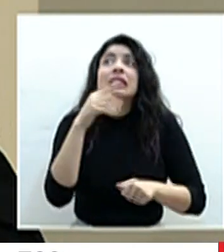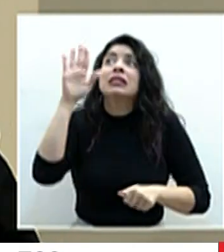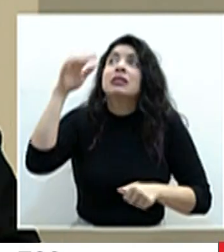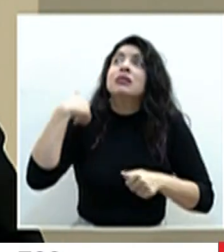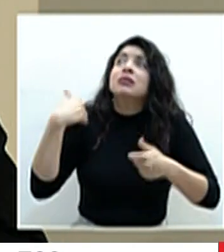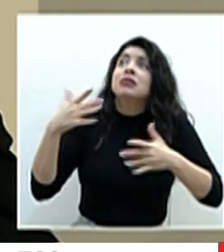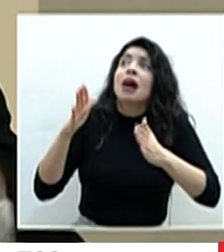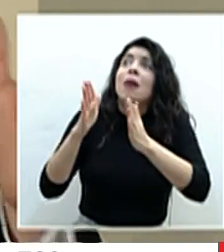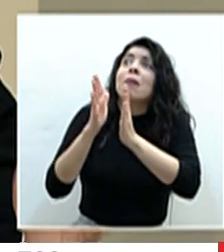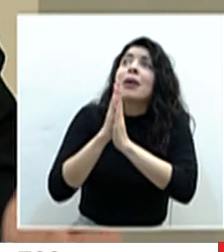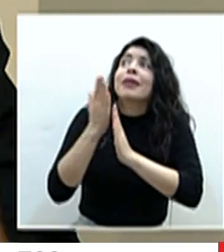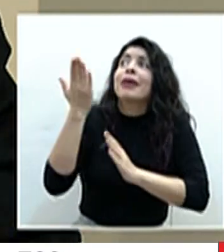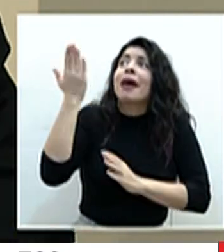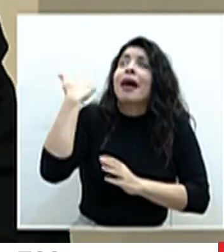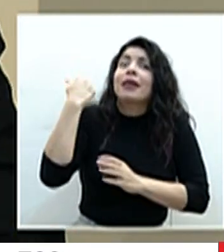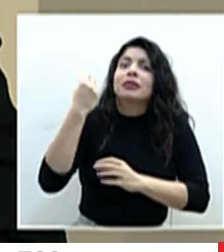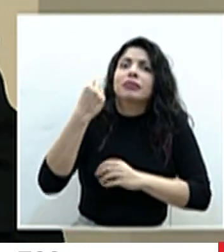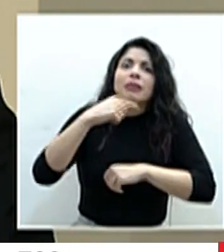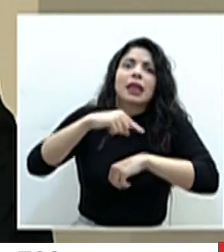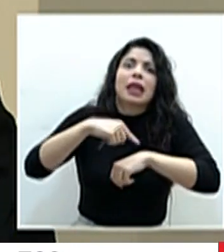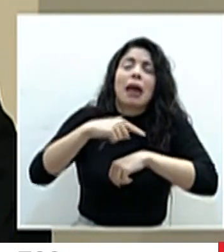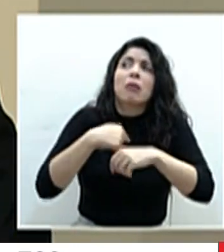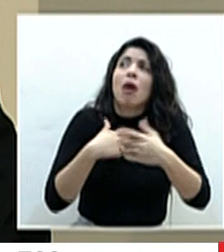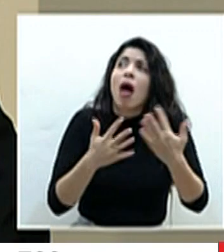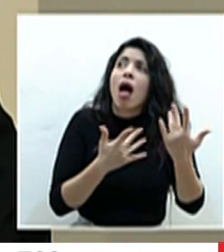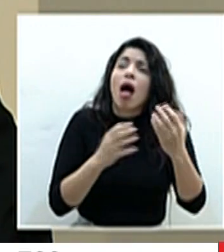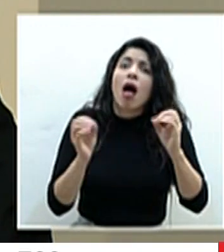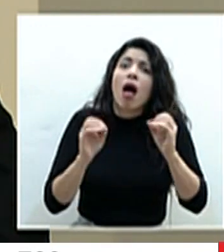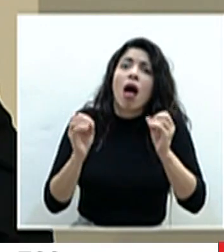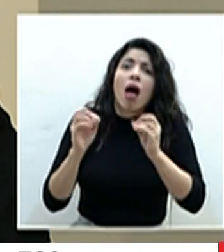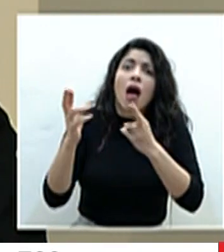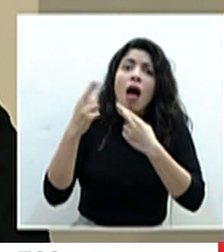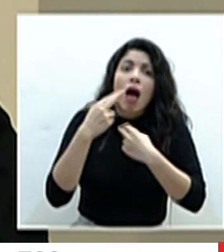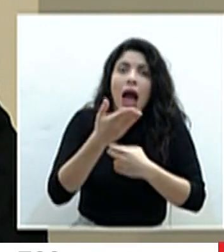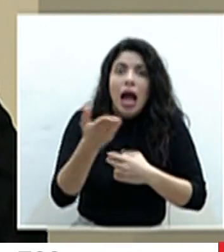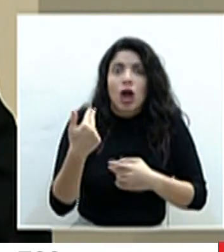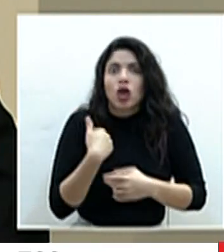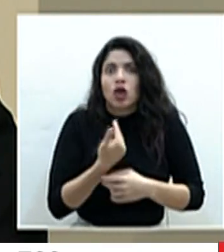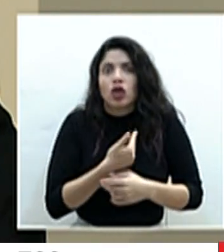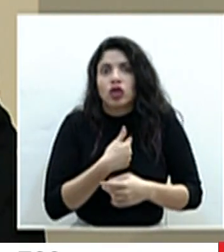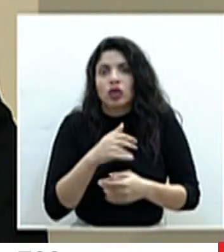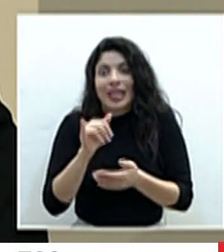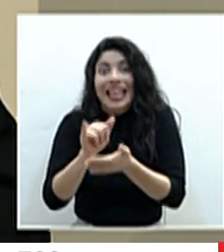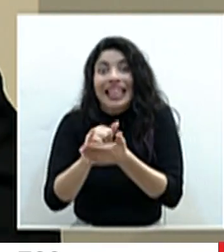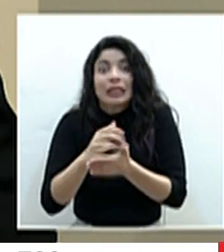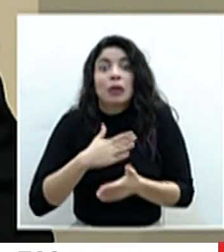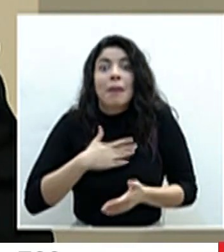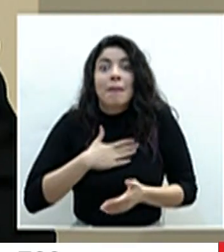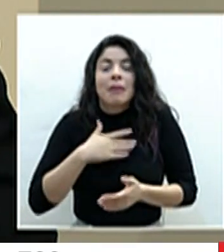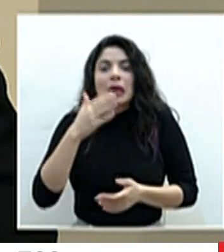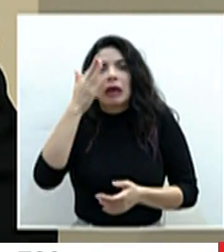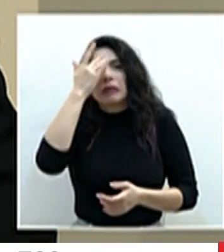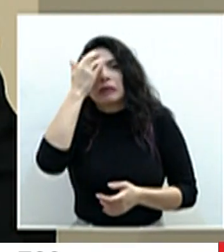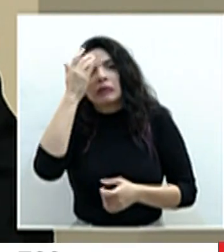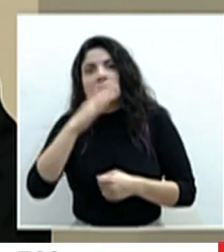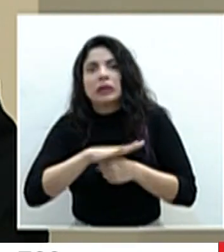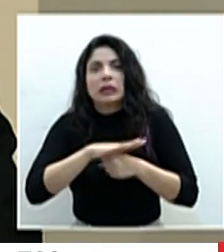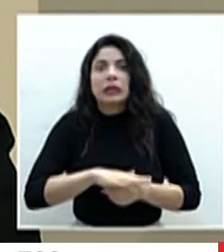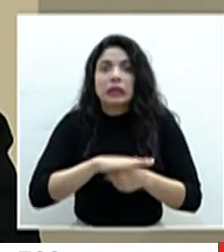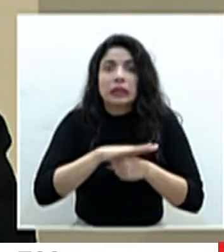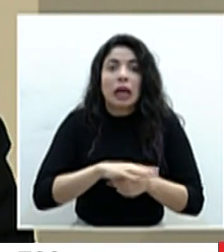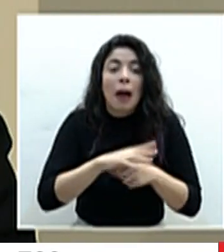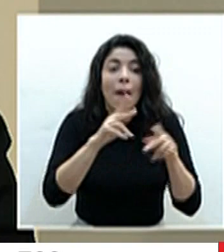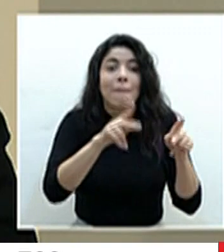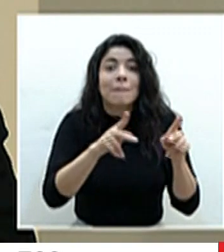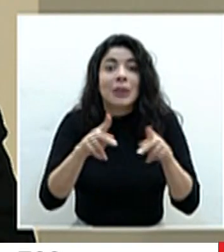mi petición hace tanto tiempo y no lo he recibido. Esa es mi congoja, porque hay gente